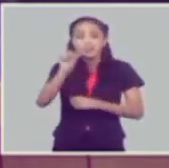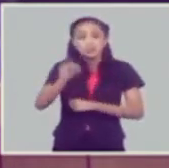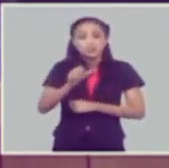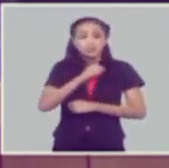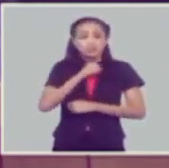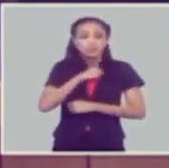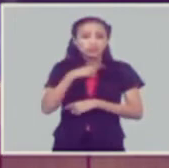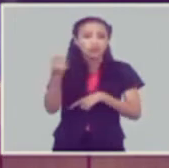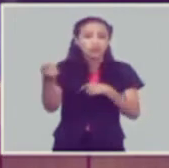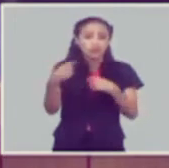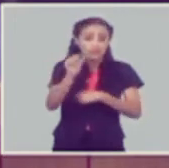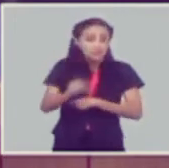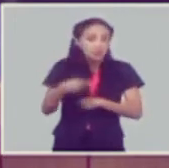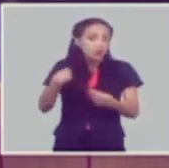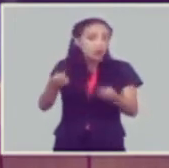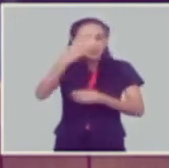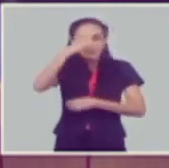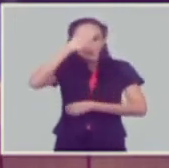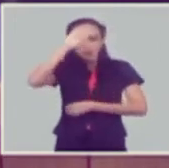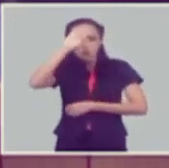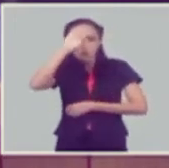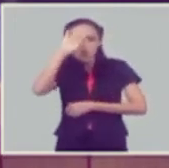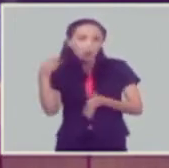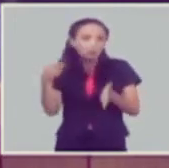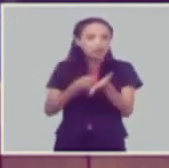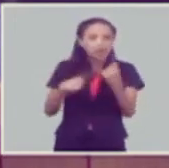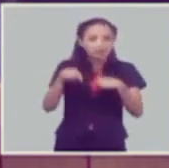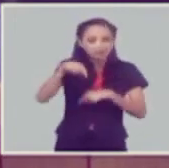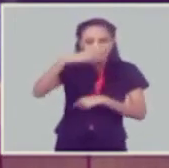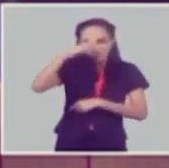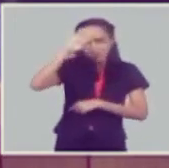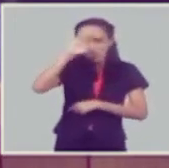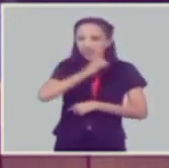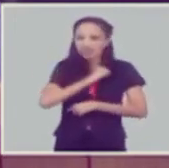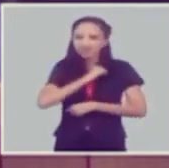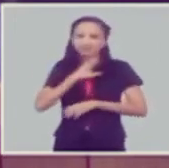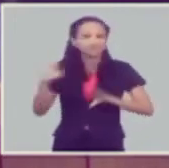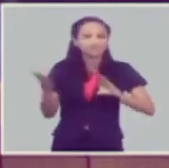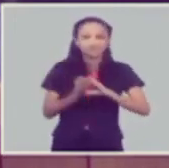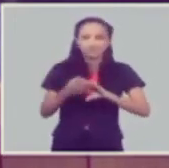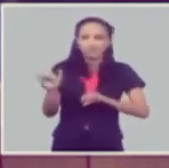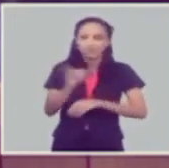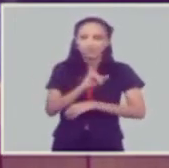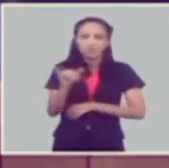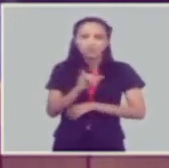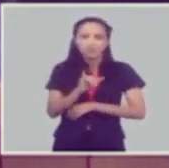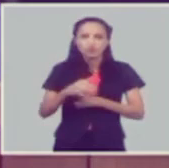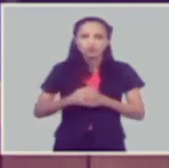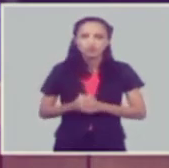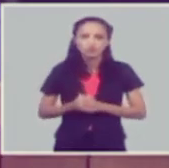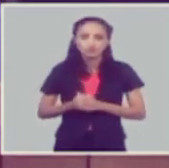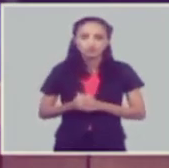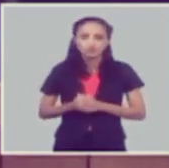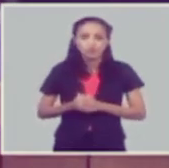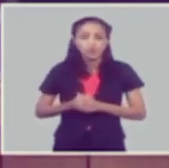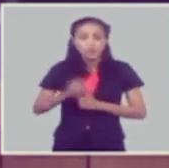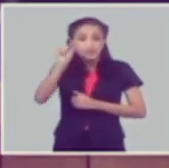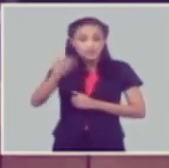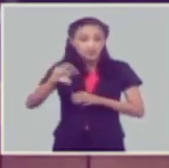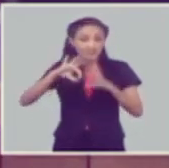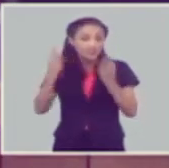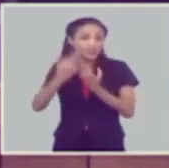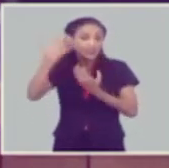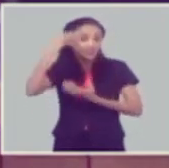legítimamente comercian con Cuba o invierten aquí. El ataque a las remesas, la elaboración de listas caprichosas para aplicar